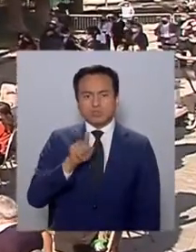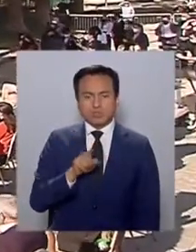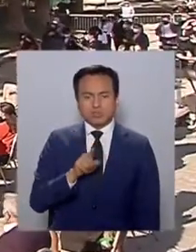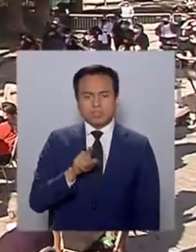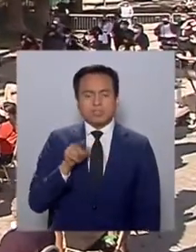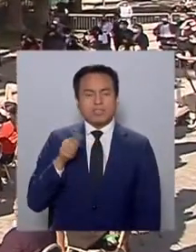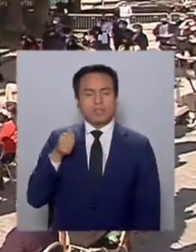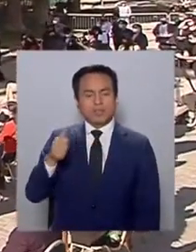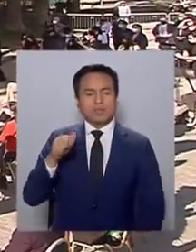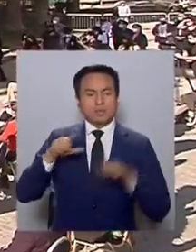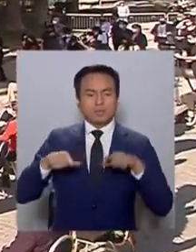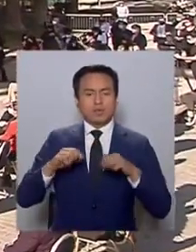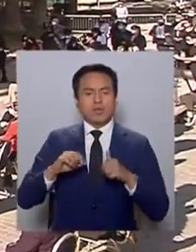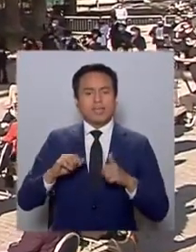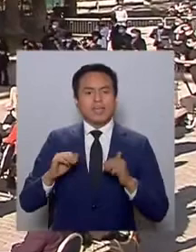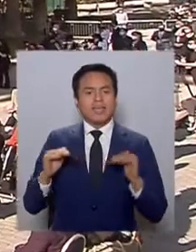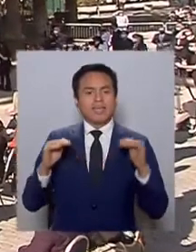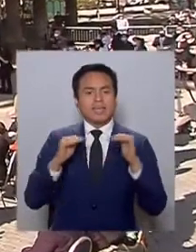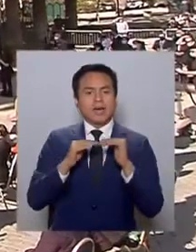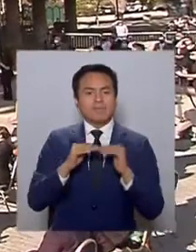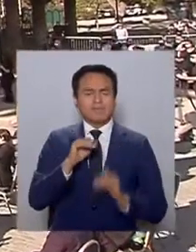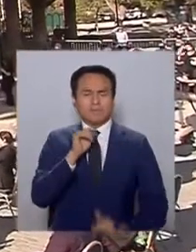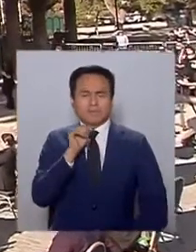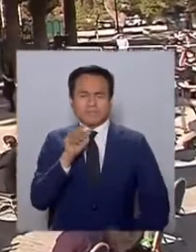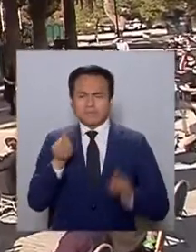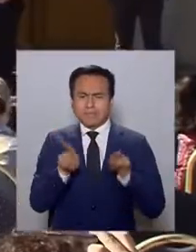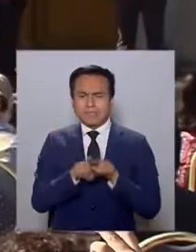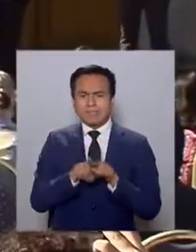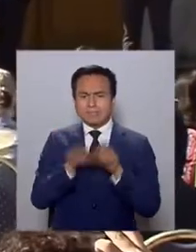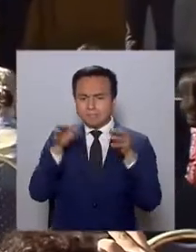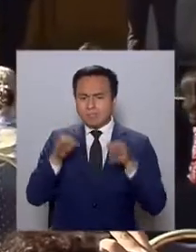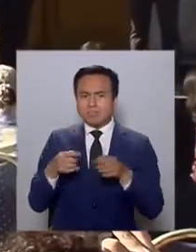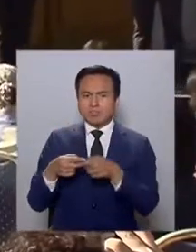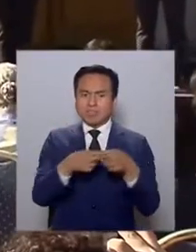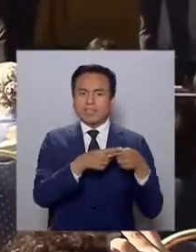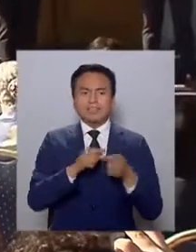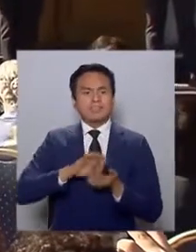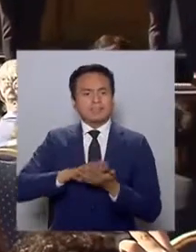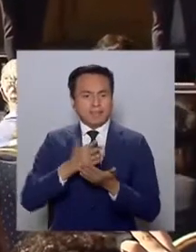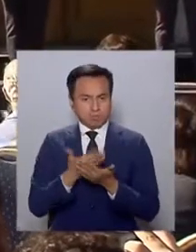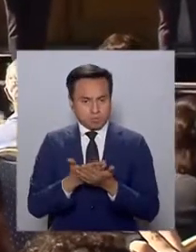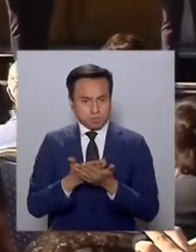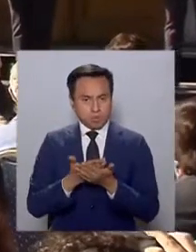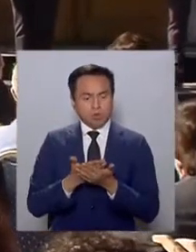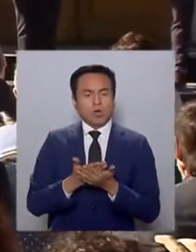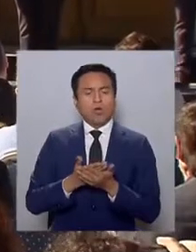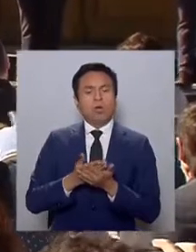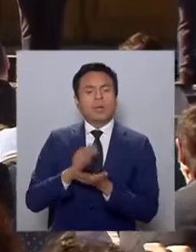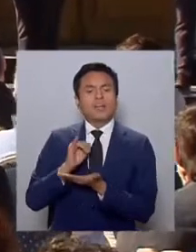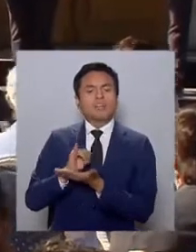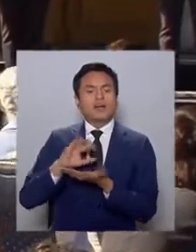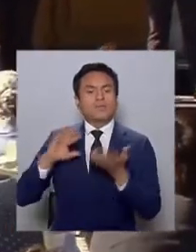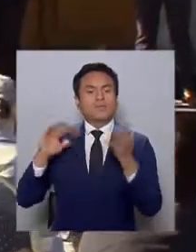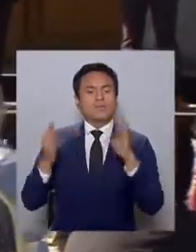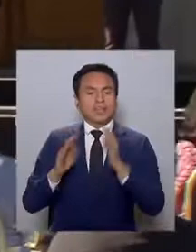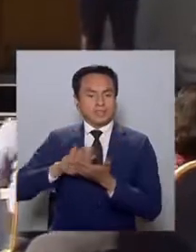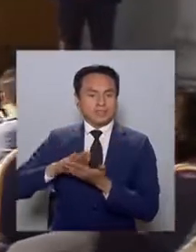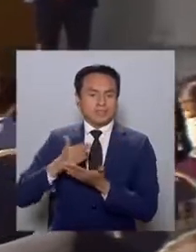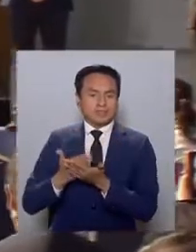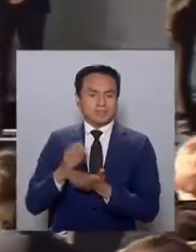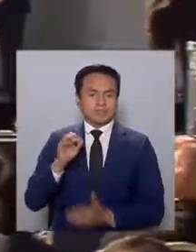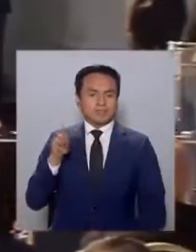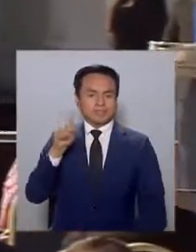del Departamento de Equidad, Pobreza y Determinantes Sociales de la Salud en la Organización Mundial de la